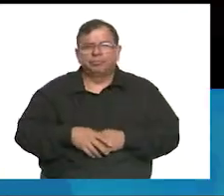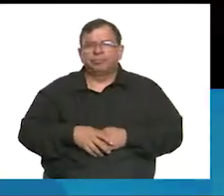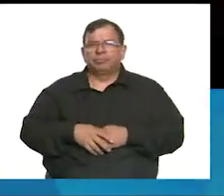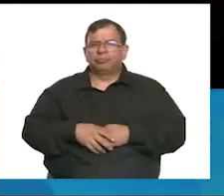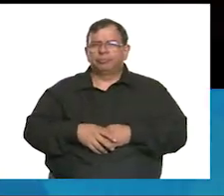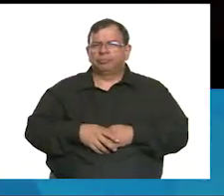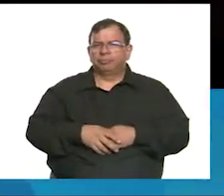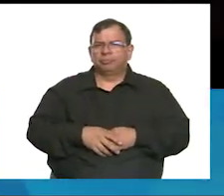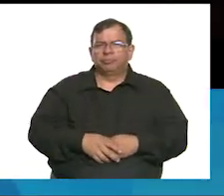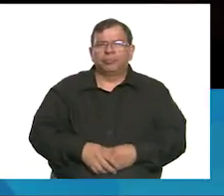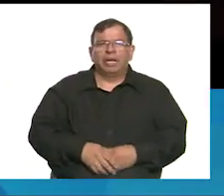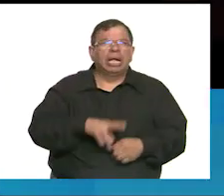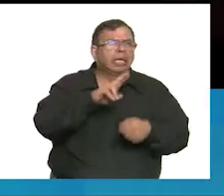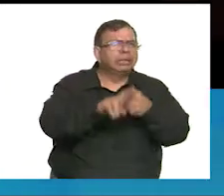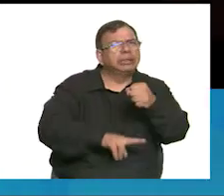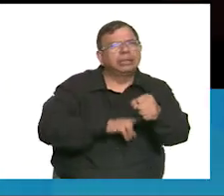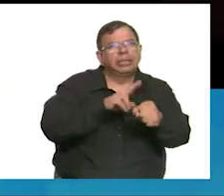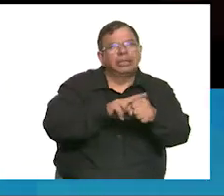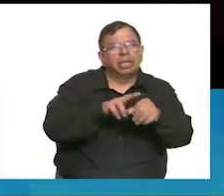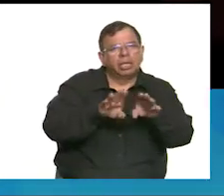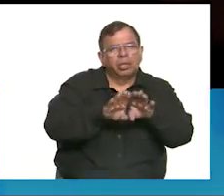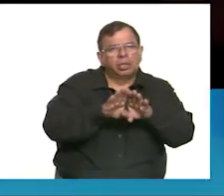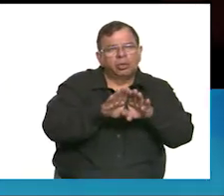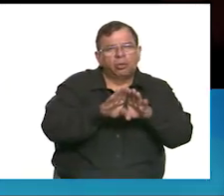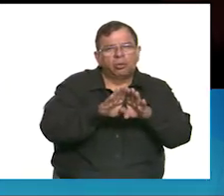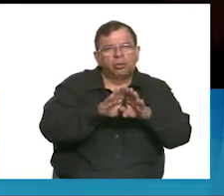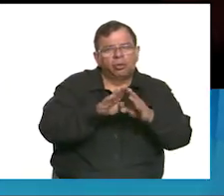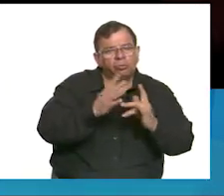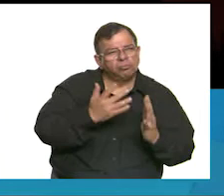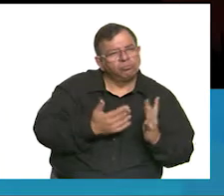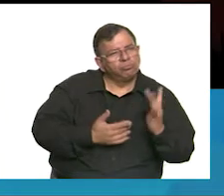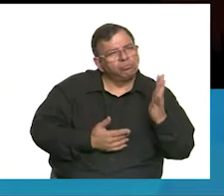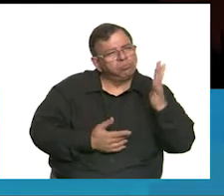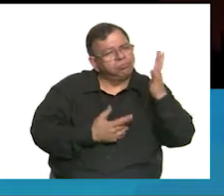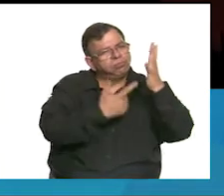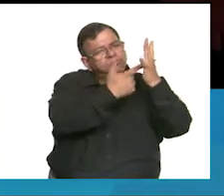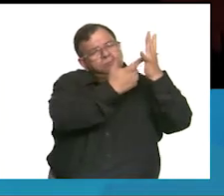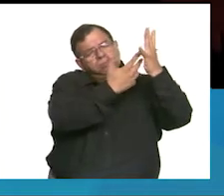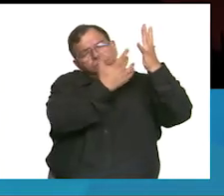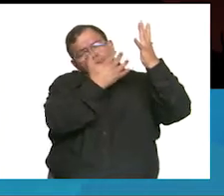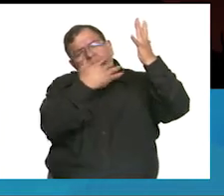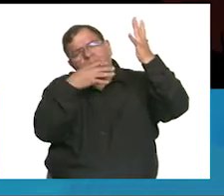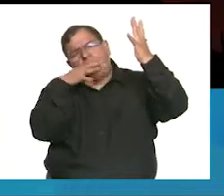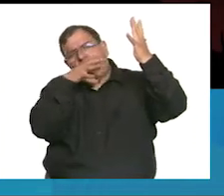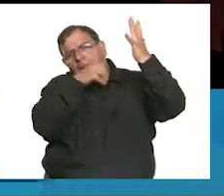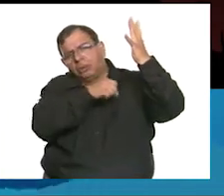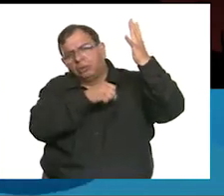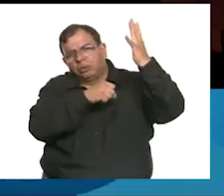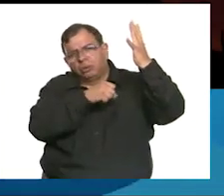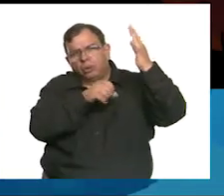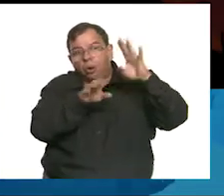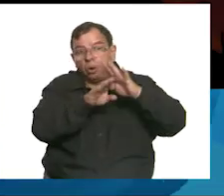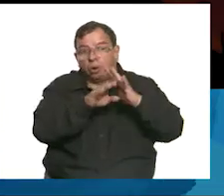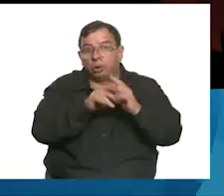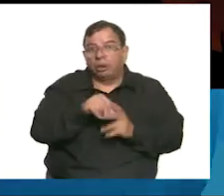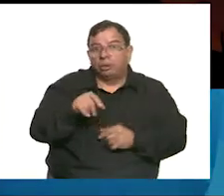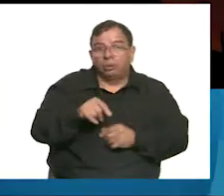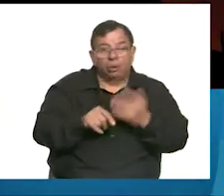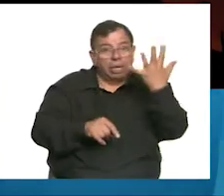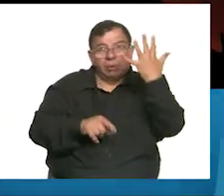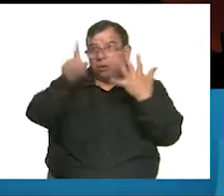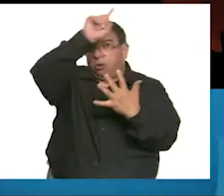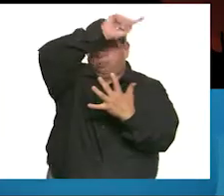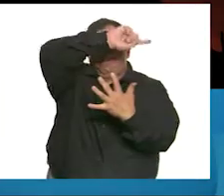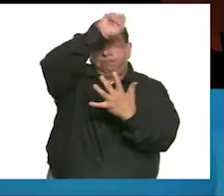de manera natural como el calor que irradia el sol, o cuando un rayo cae en un árbol y